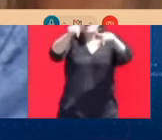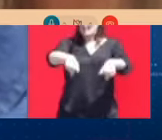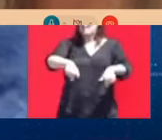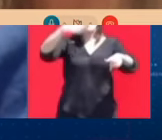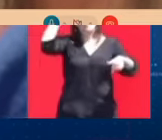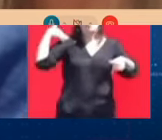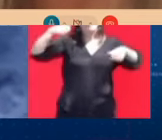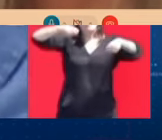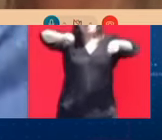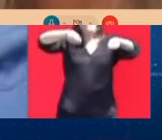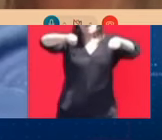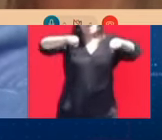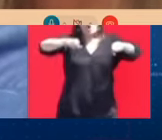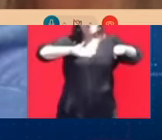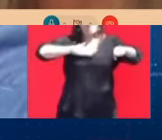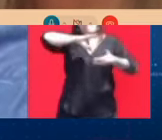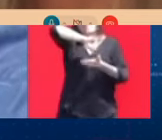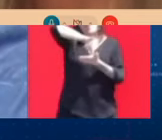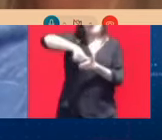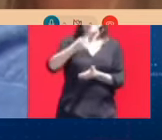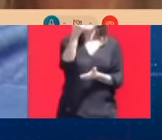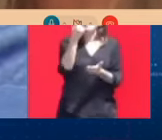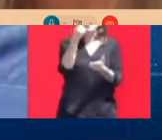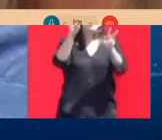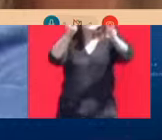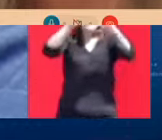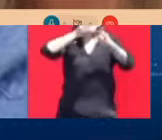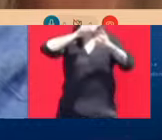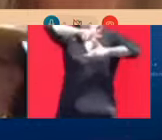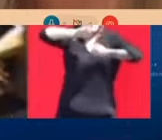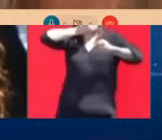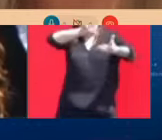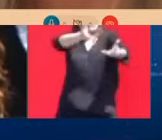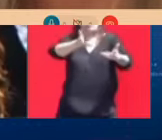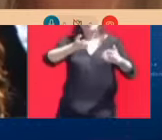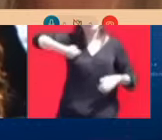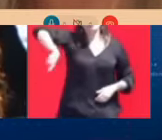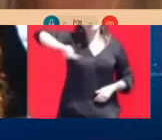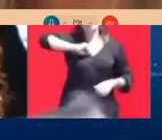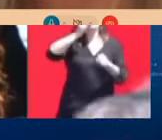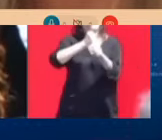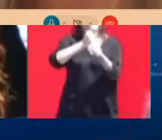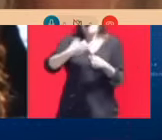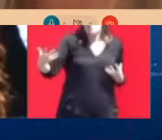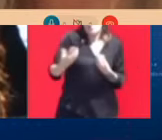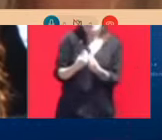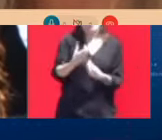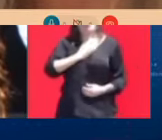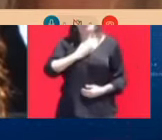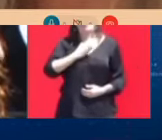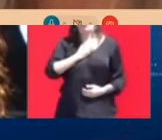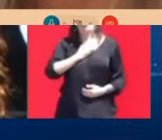¿Cómo estáis? Felicidades por el programa. Muchísimas gracias. Doña María, ¿usted cree que puede haber elecciones